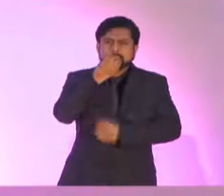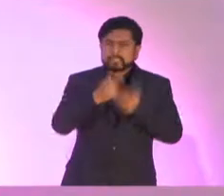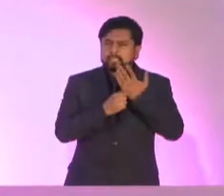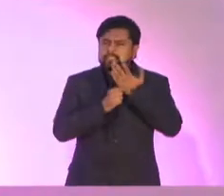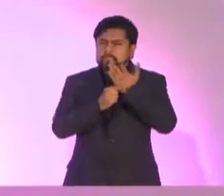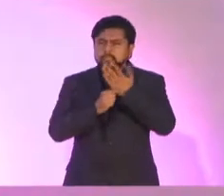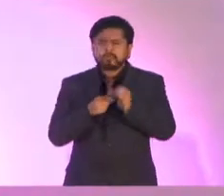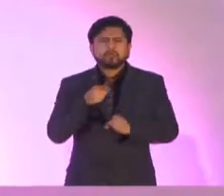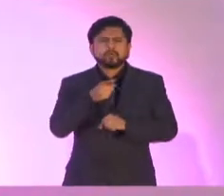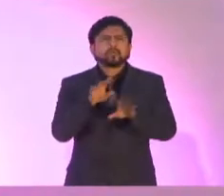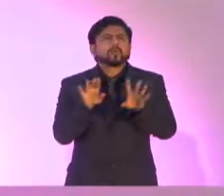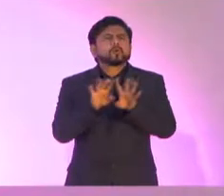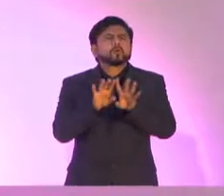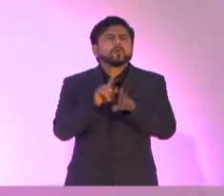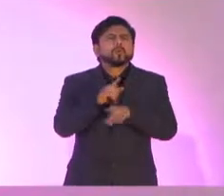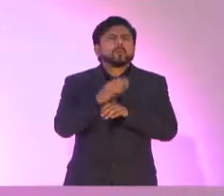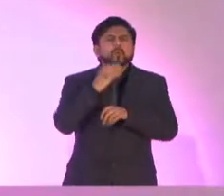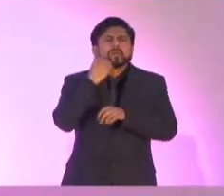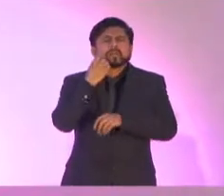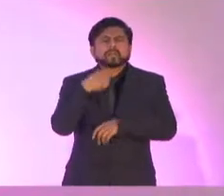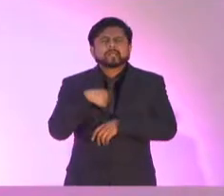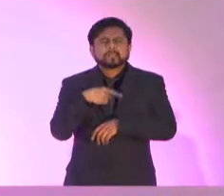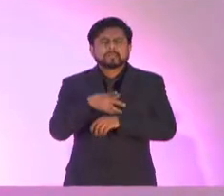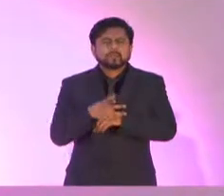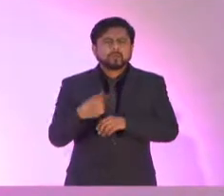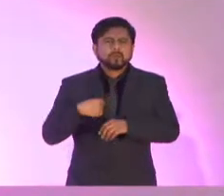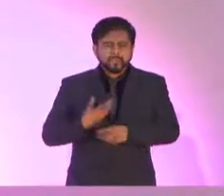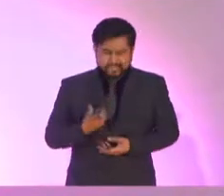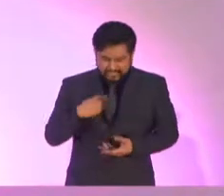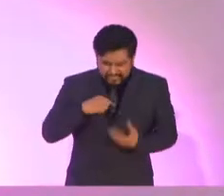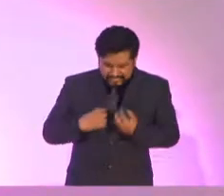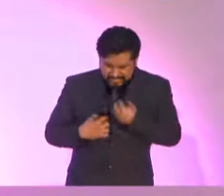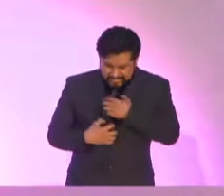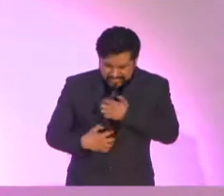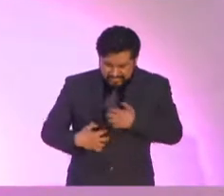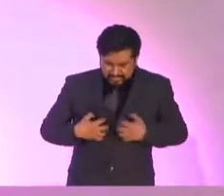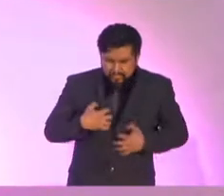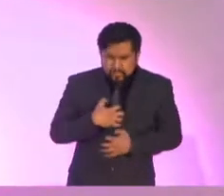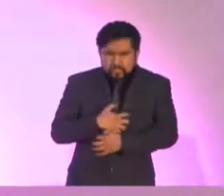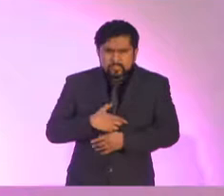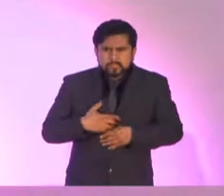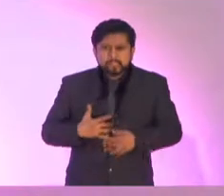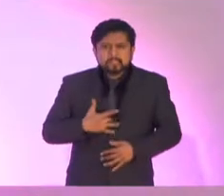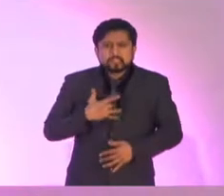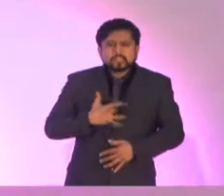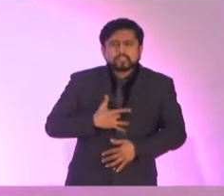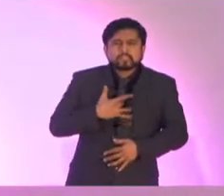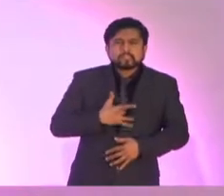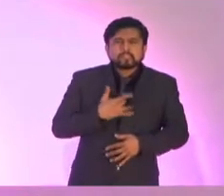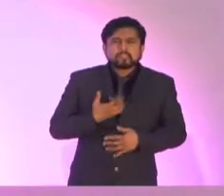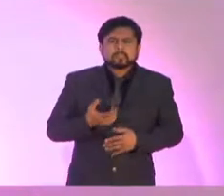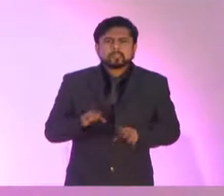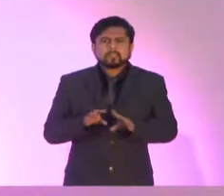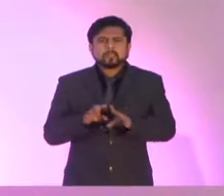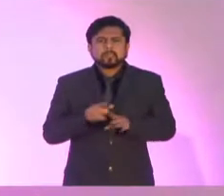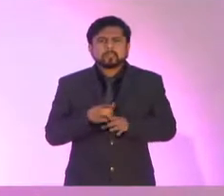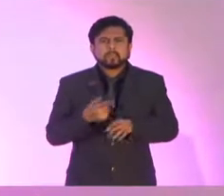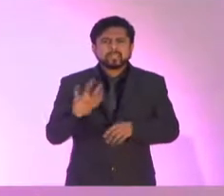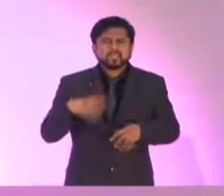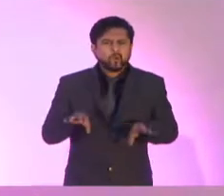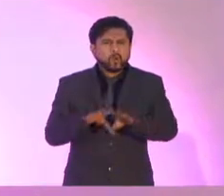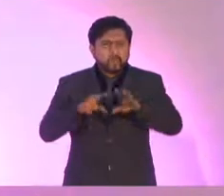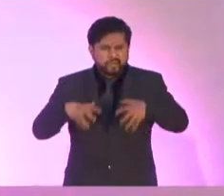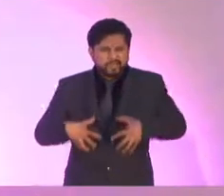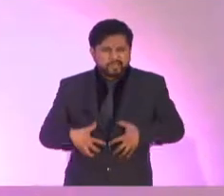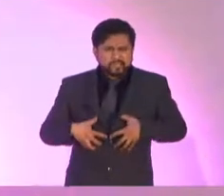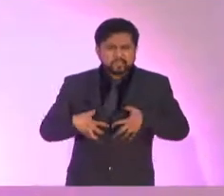¿cómo quieres que esté tranquilo si llevo una multitud aquí adentro? 100 hombres en celo, 30 caballos en furia